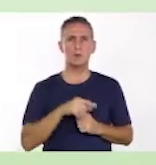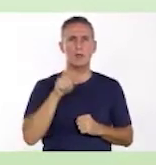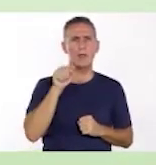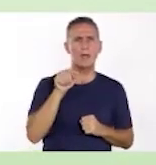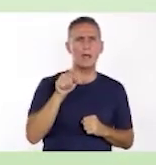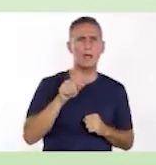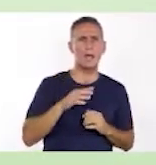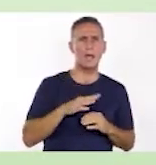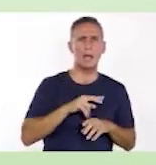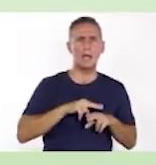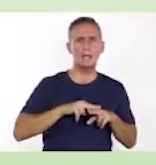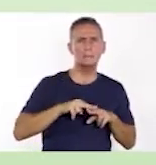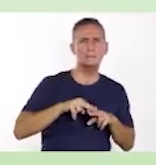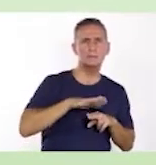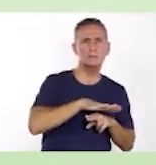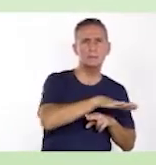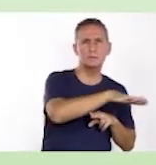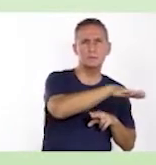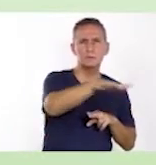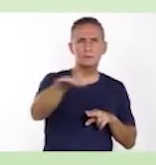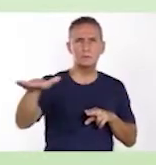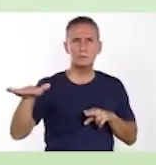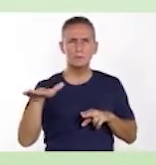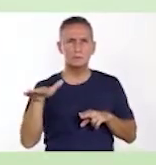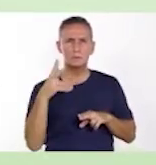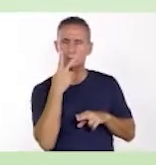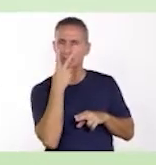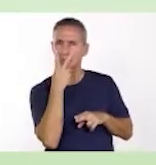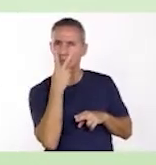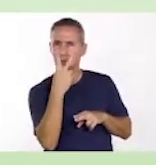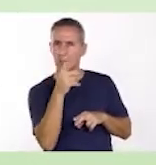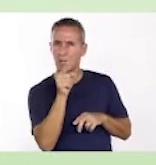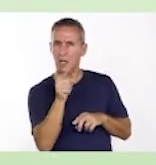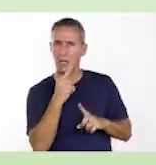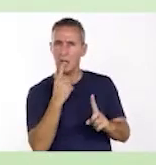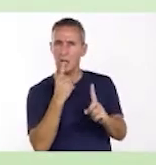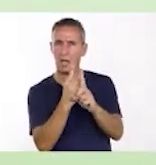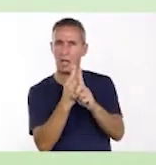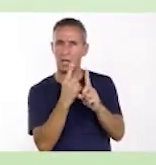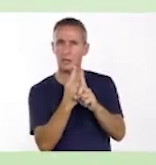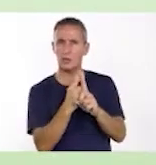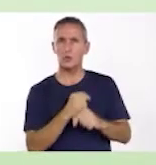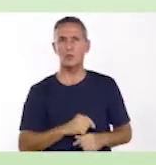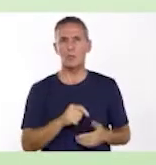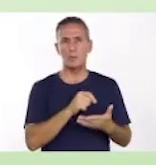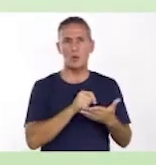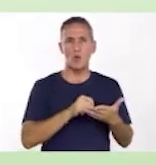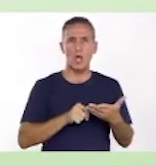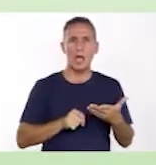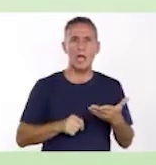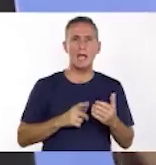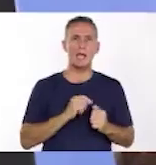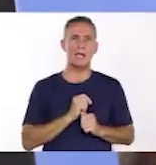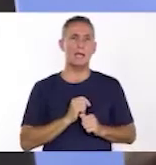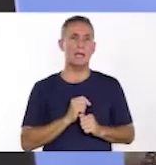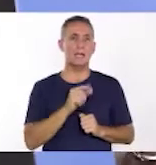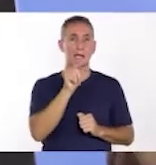panorama histórico en que nosotros encontramos a Whitman.